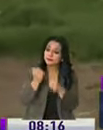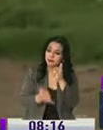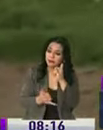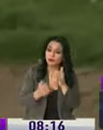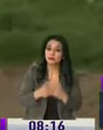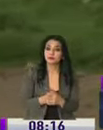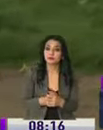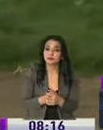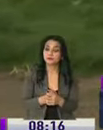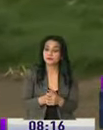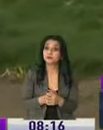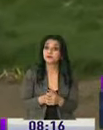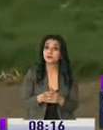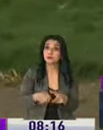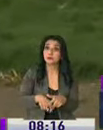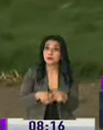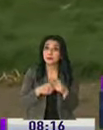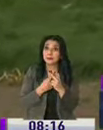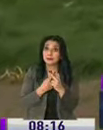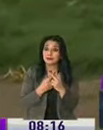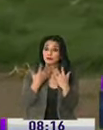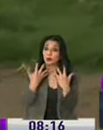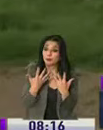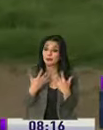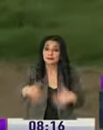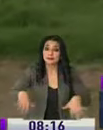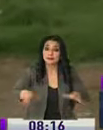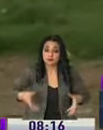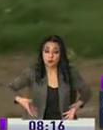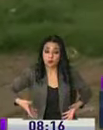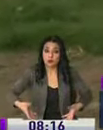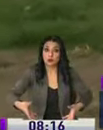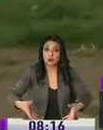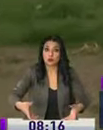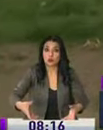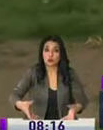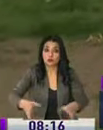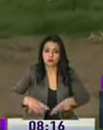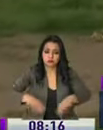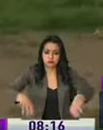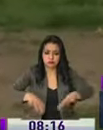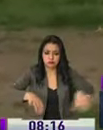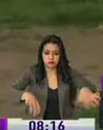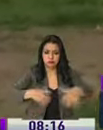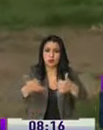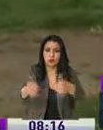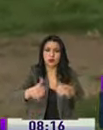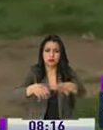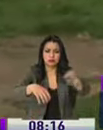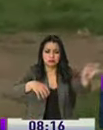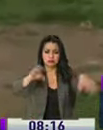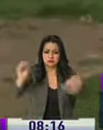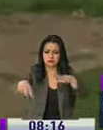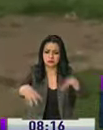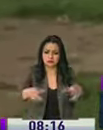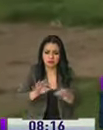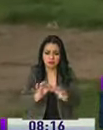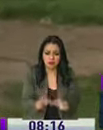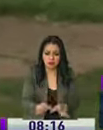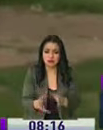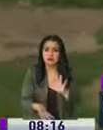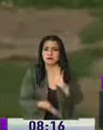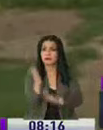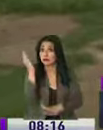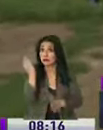entonces coménteme. Empezaron aquí unas obras del colector, alzaron los juegos, los dejaron a un lado y luego no repusieron. Buenos días.